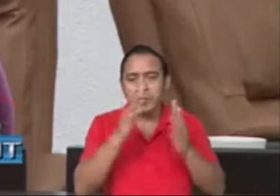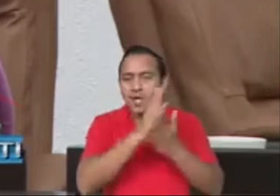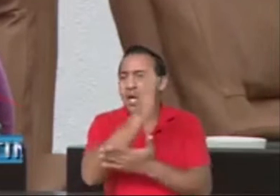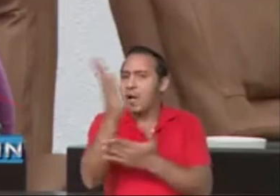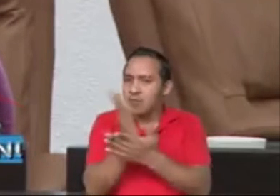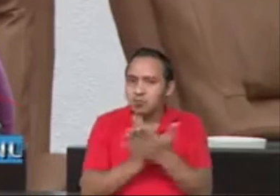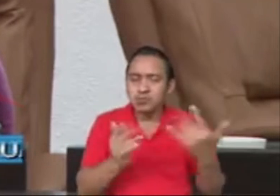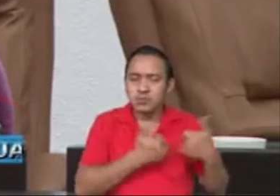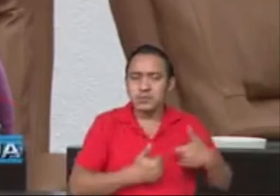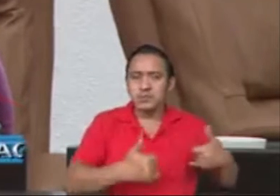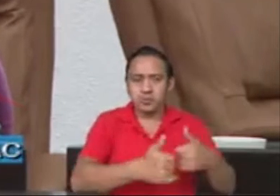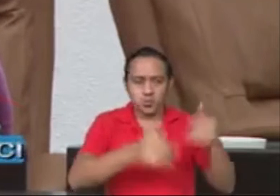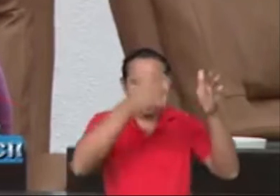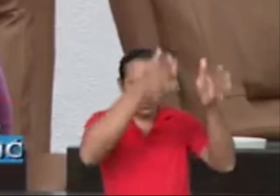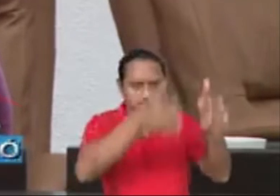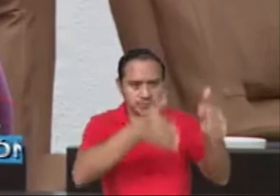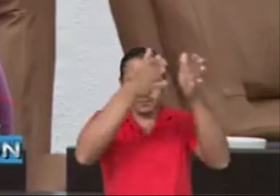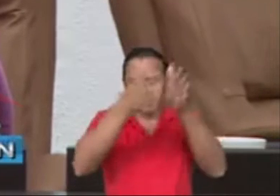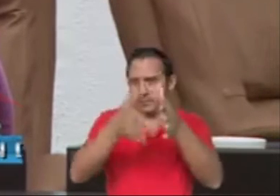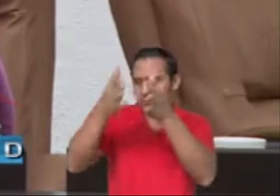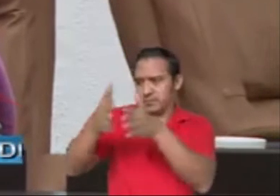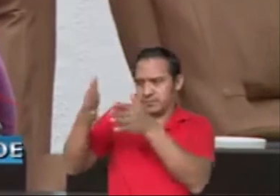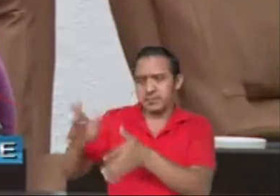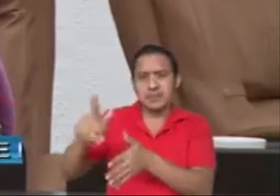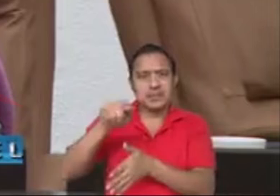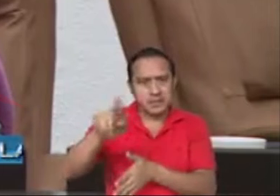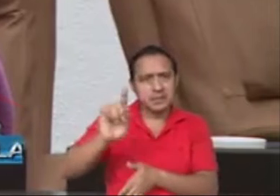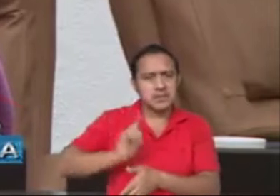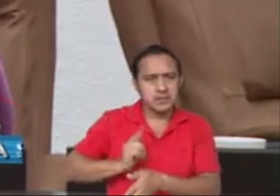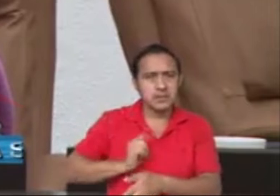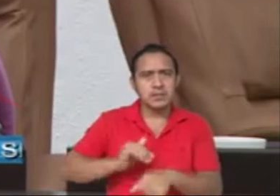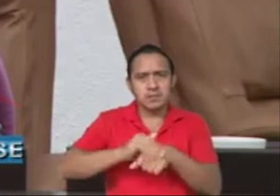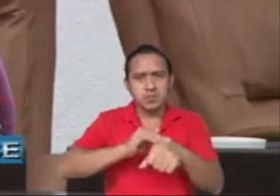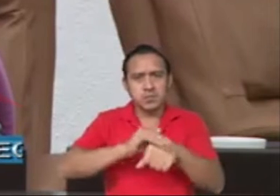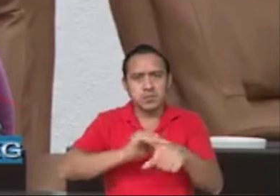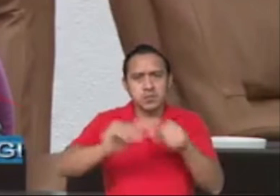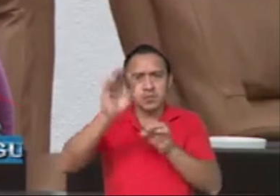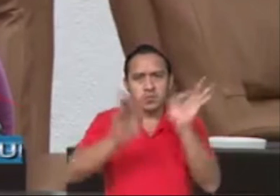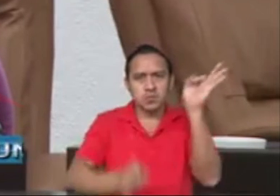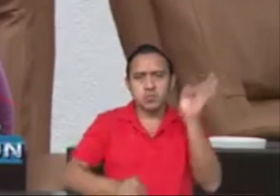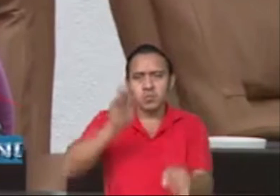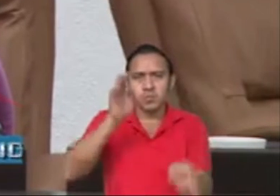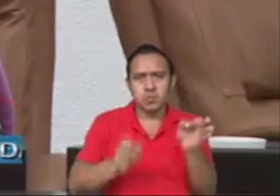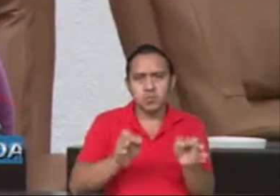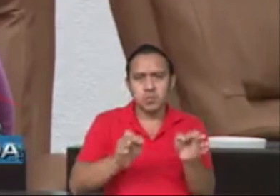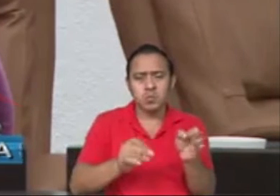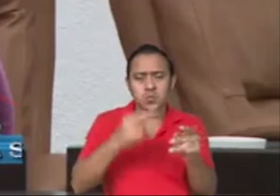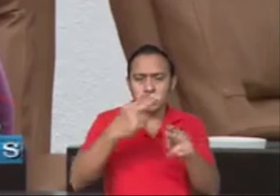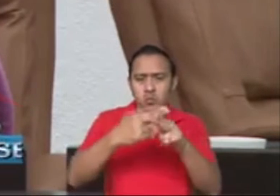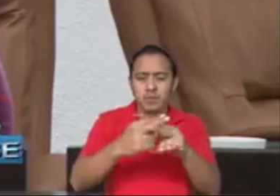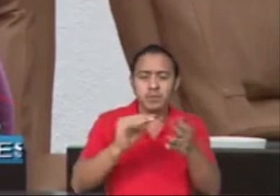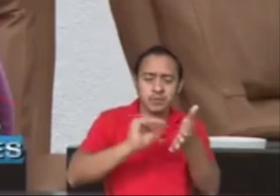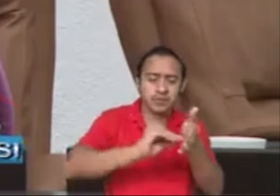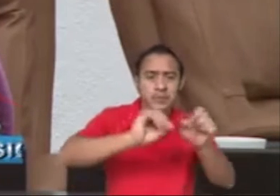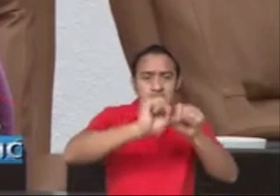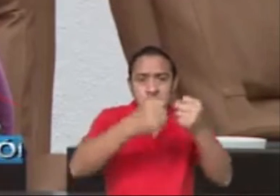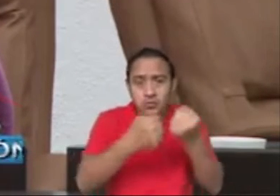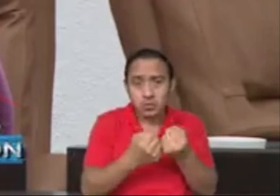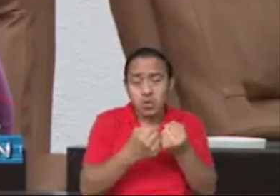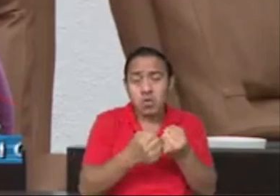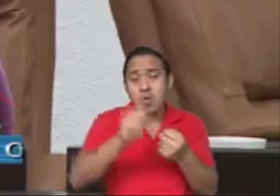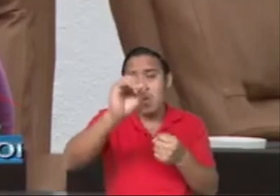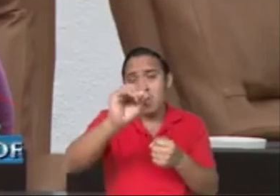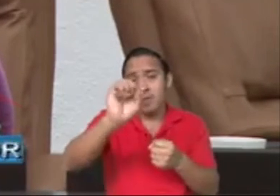algunas instituciones que ostentan la personalidad jurídica de asociaciones sin fines de